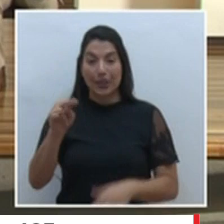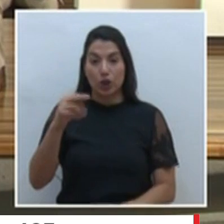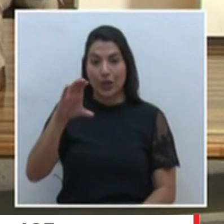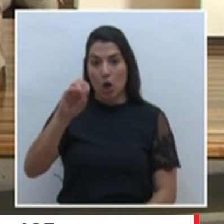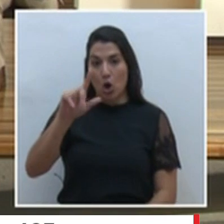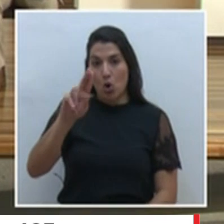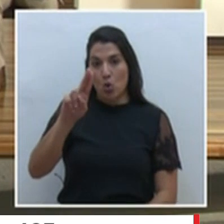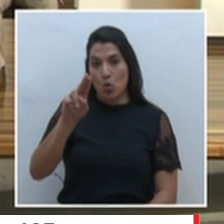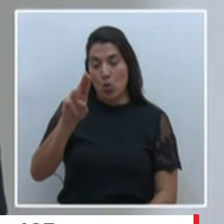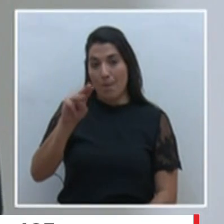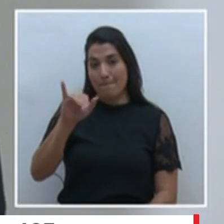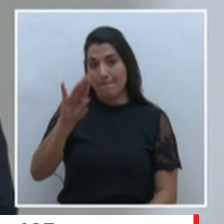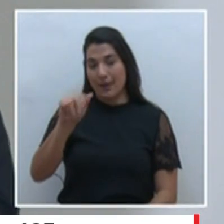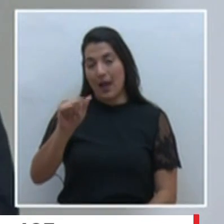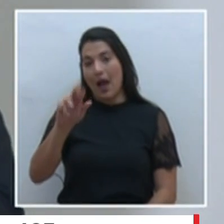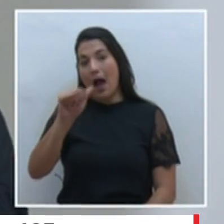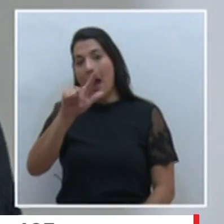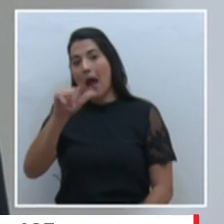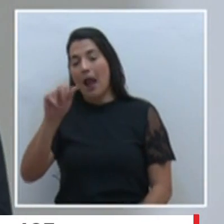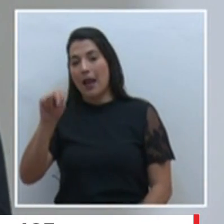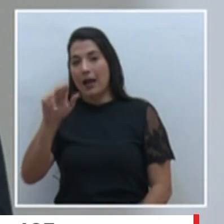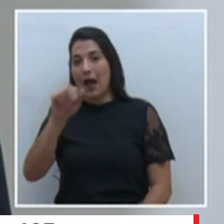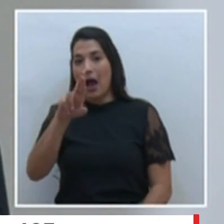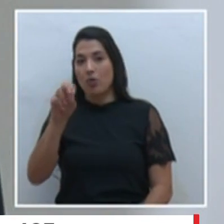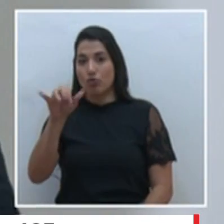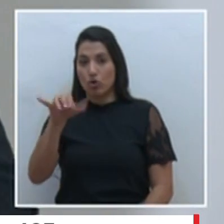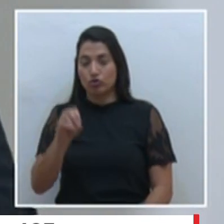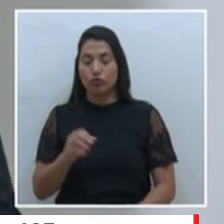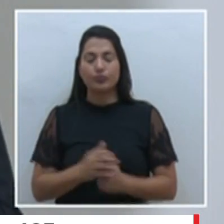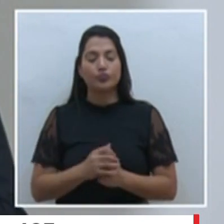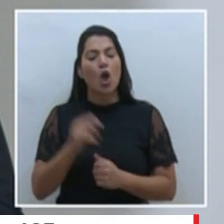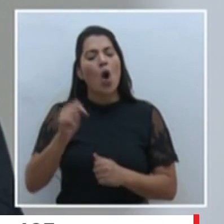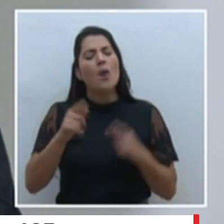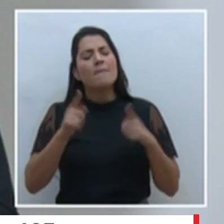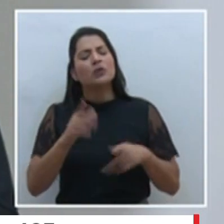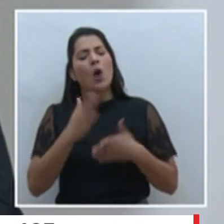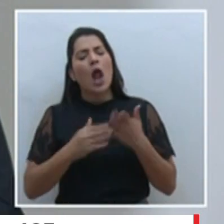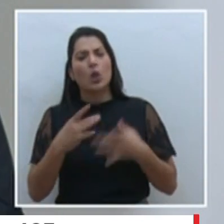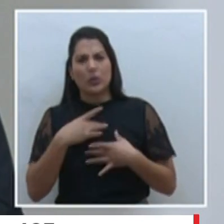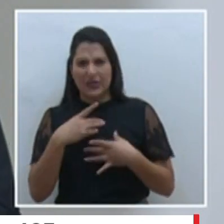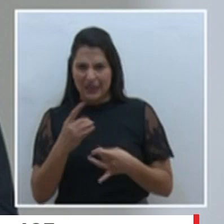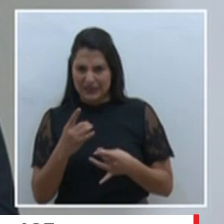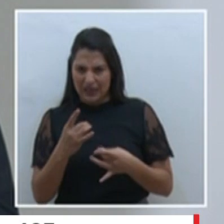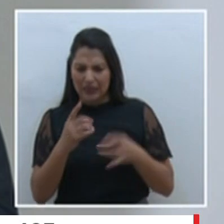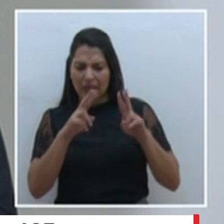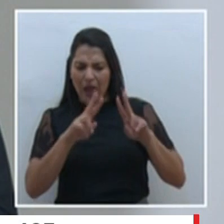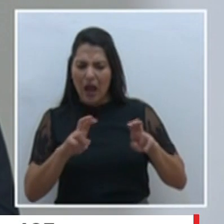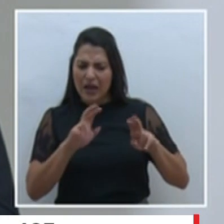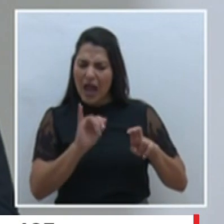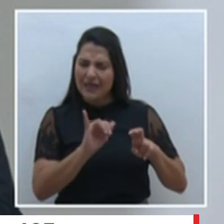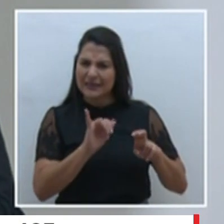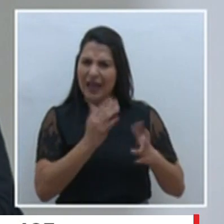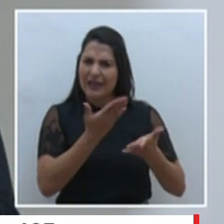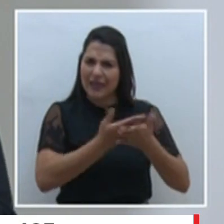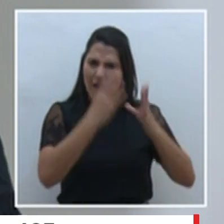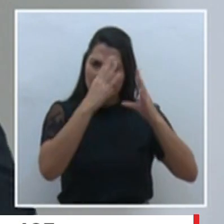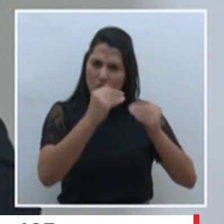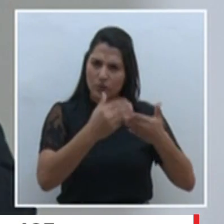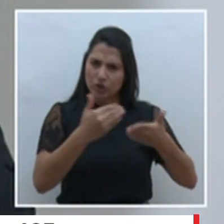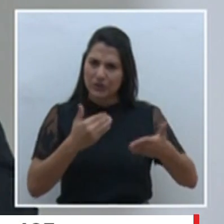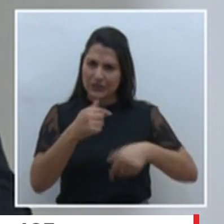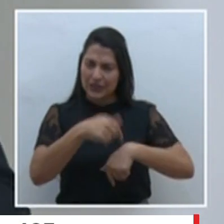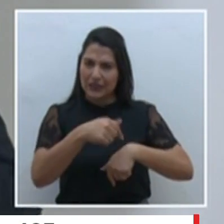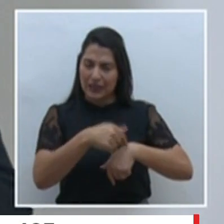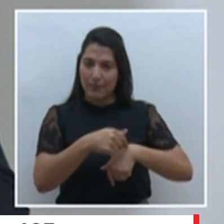Alan Arroyo. Sí, hoy se dio un fenómeno muy interesante analizando esta fuga de información. y es